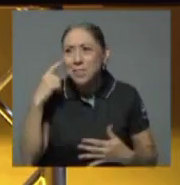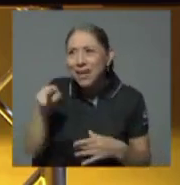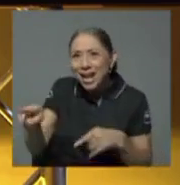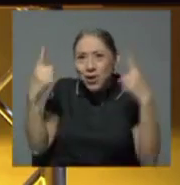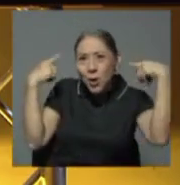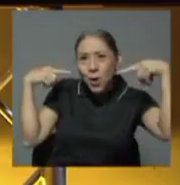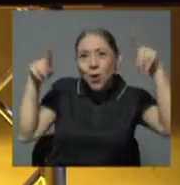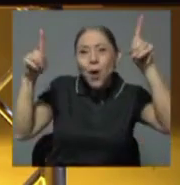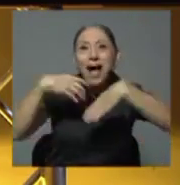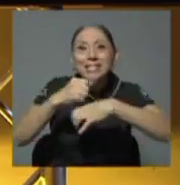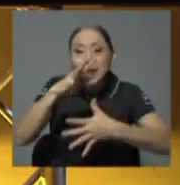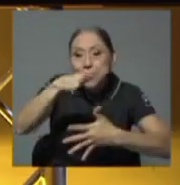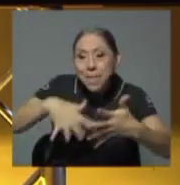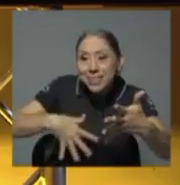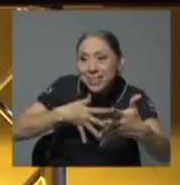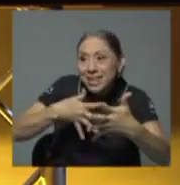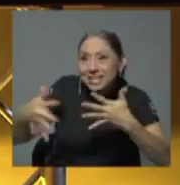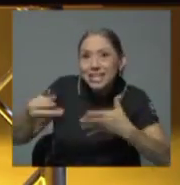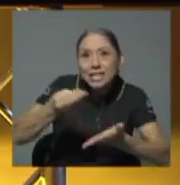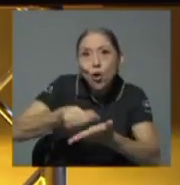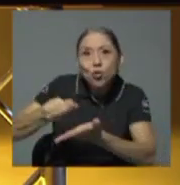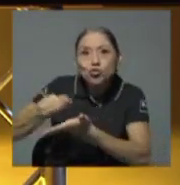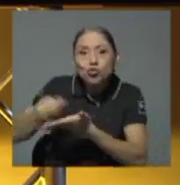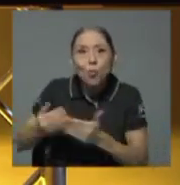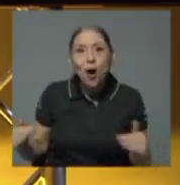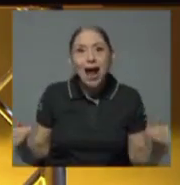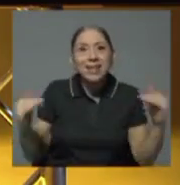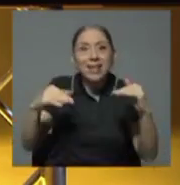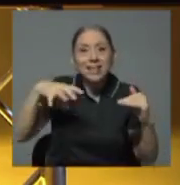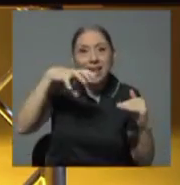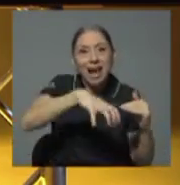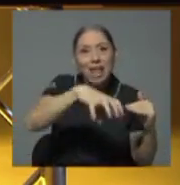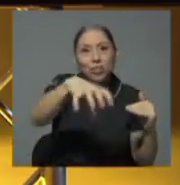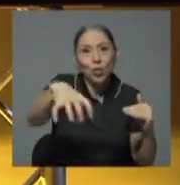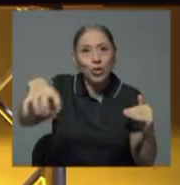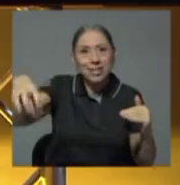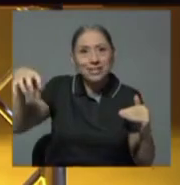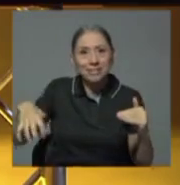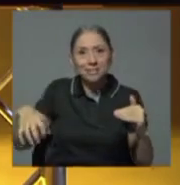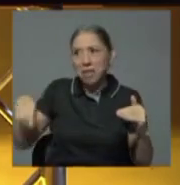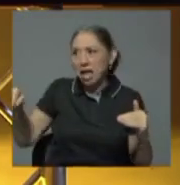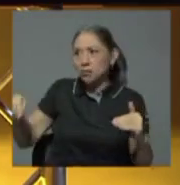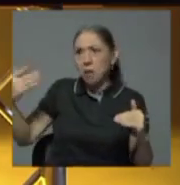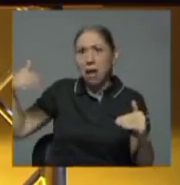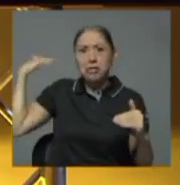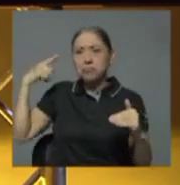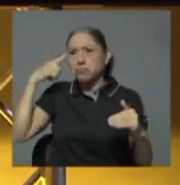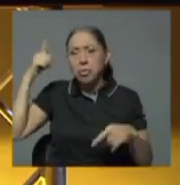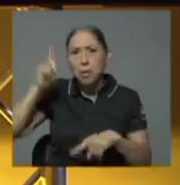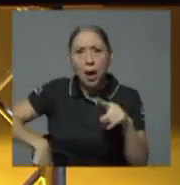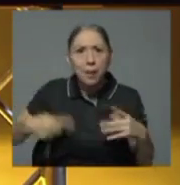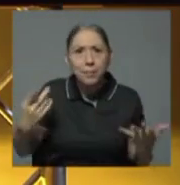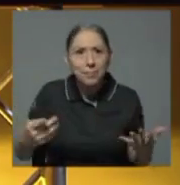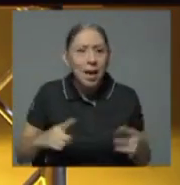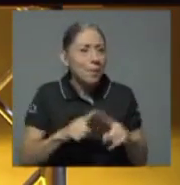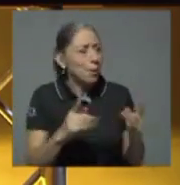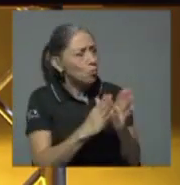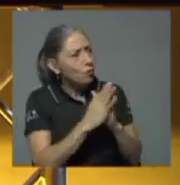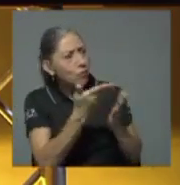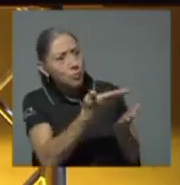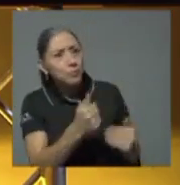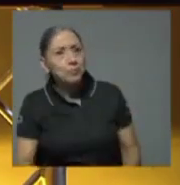de cantones, cosa que era impensable, pero nos quedan 2 minutos de este segmento. Por favor, don